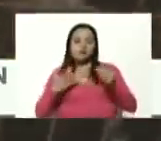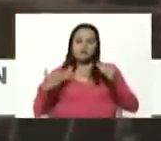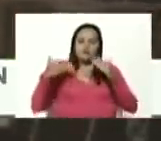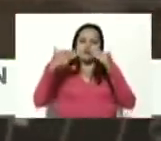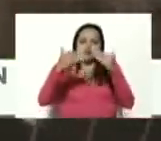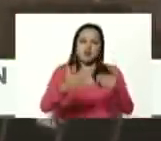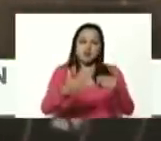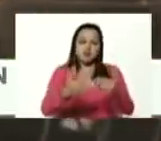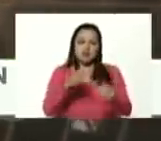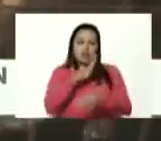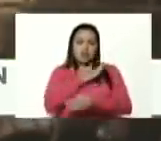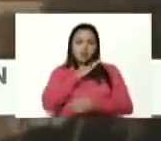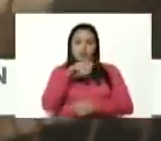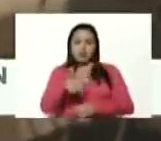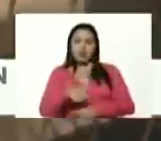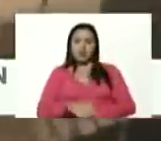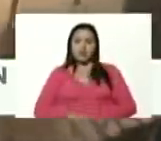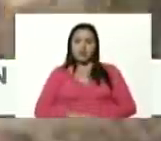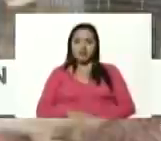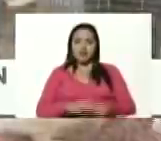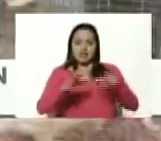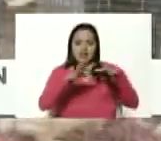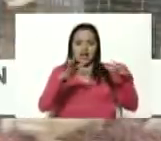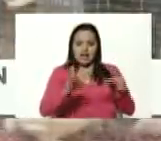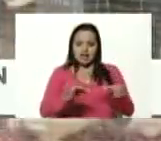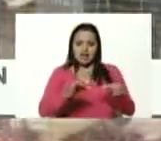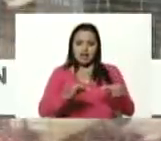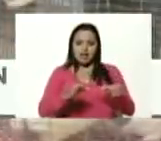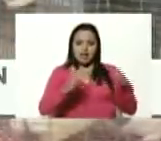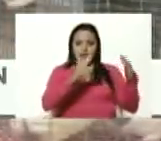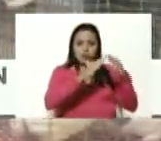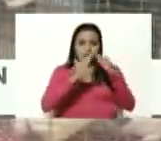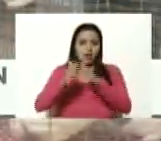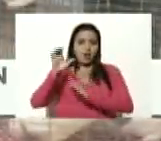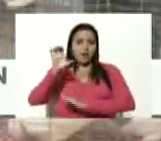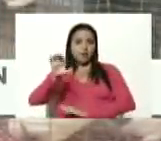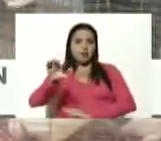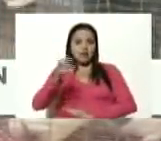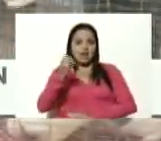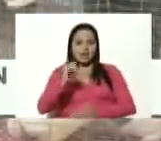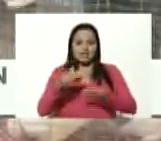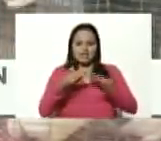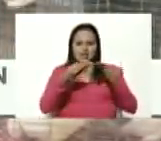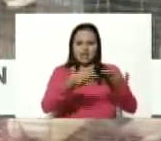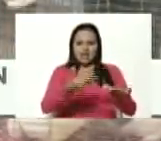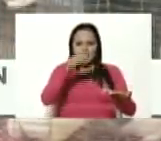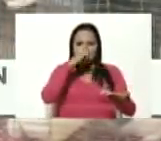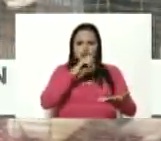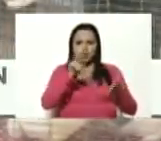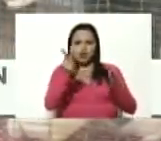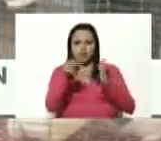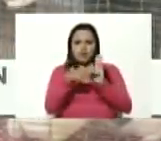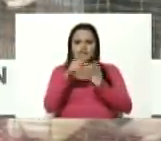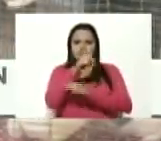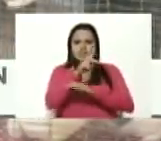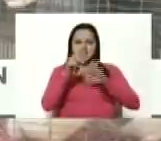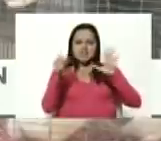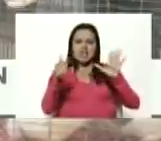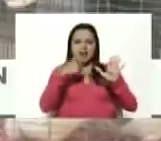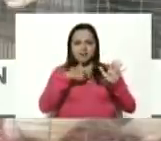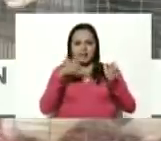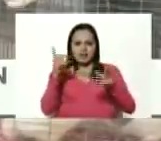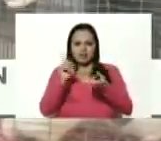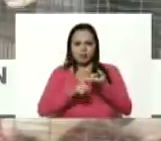Aquí tenemos la tarjeta de Hogares de la Patria que fue entregada en el 2016 a mi esposo. Con